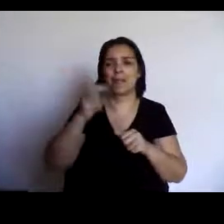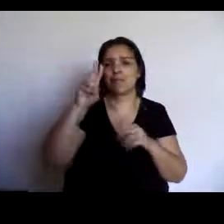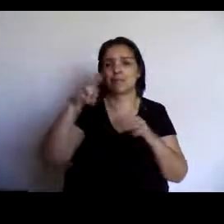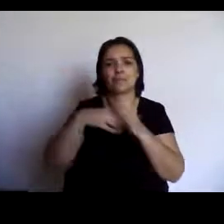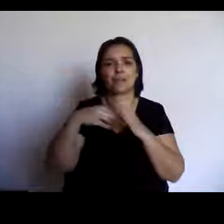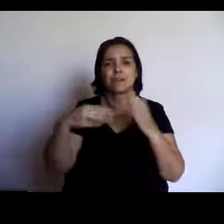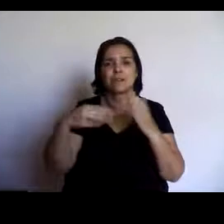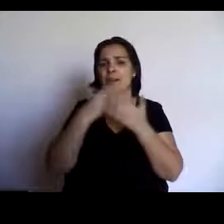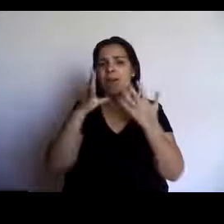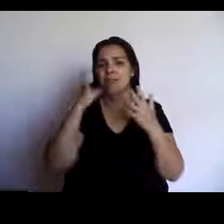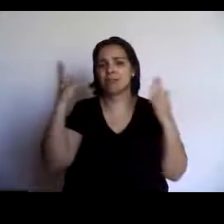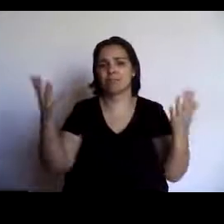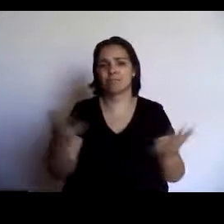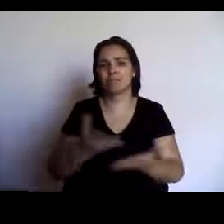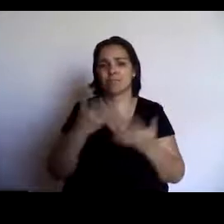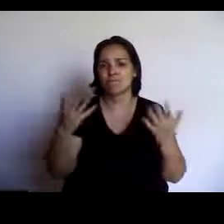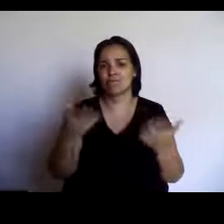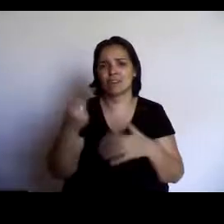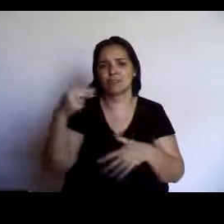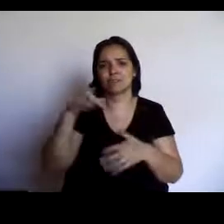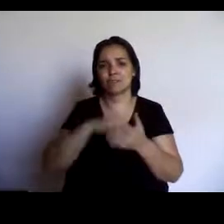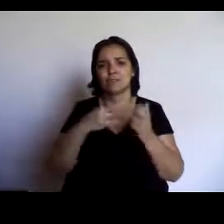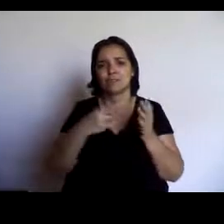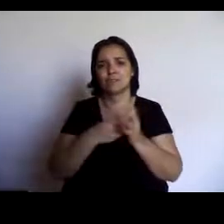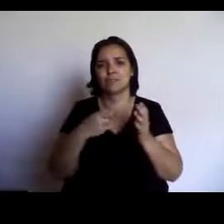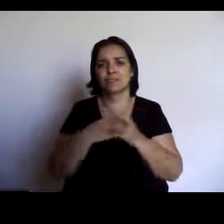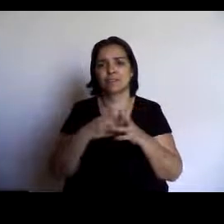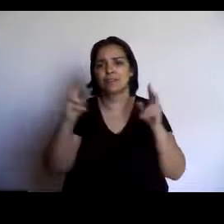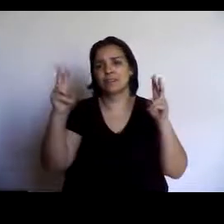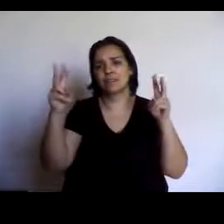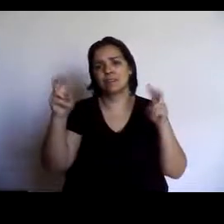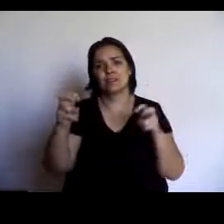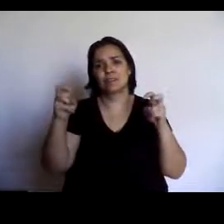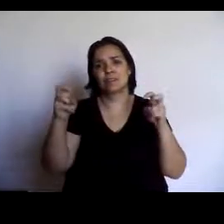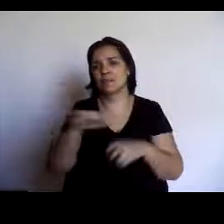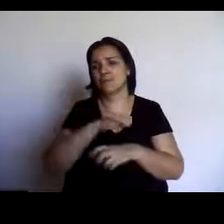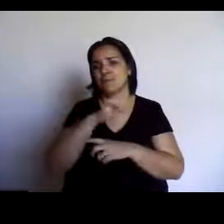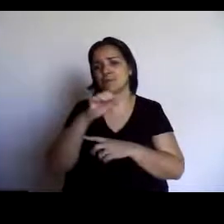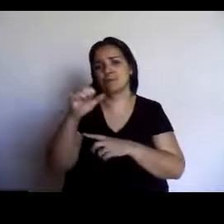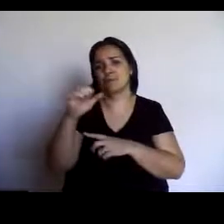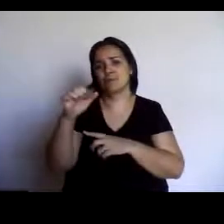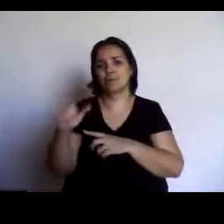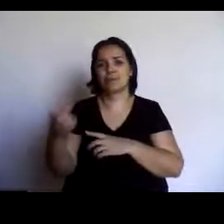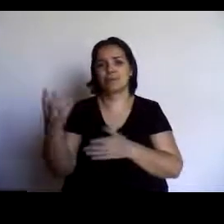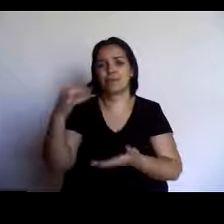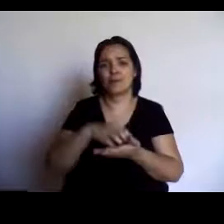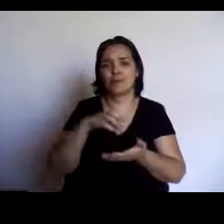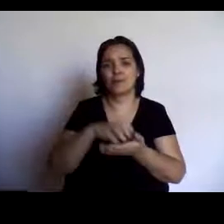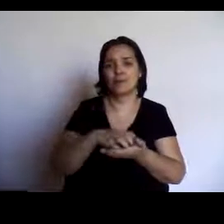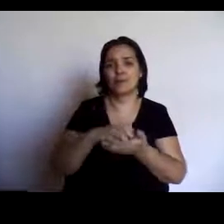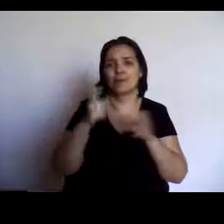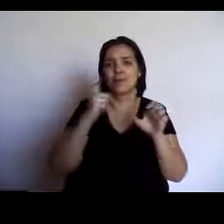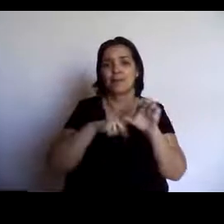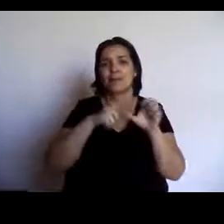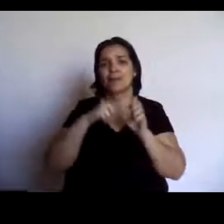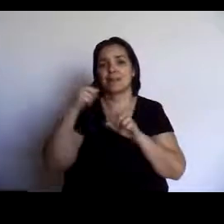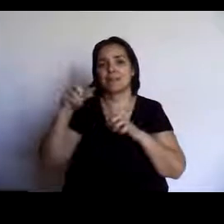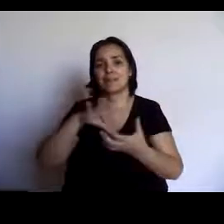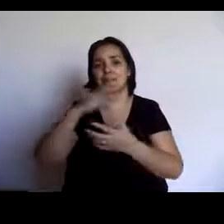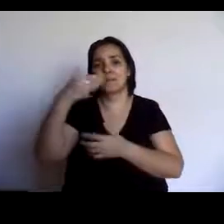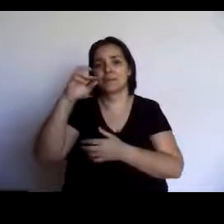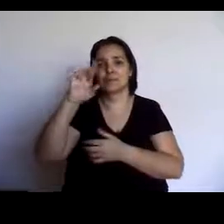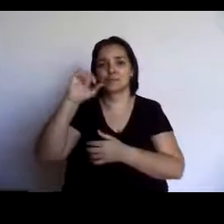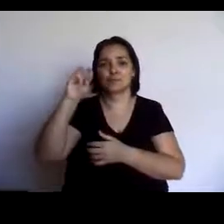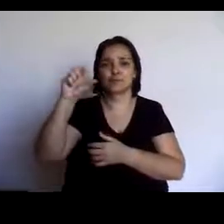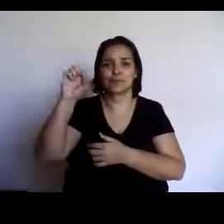la actualidad ejerce como técnica de asuntos europeos de la FEMPEX en la delegación de Extremadura en Bruselas. Bienvenida,